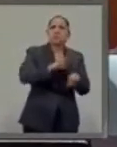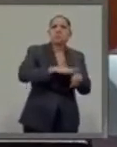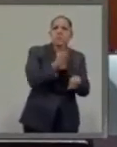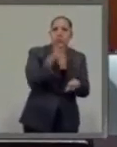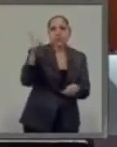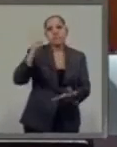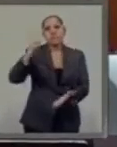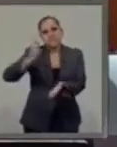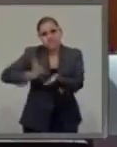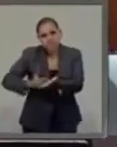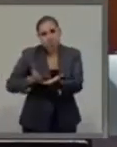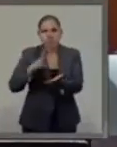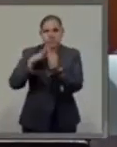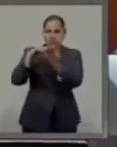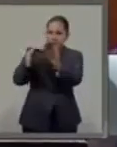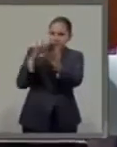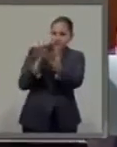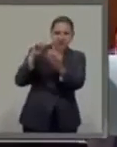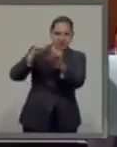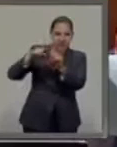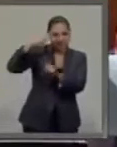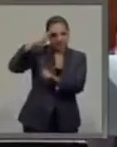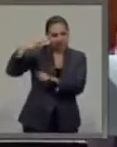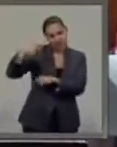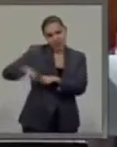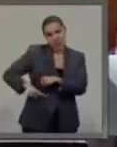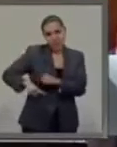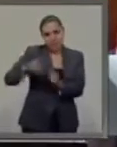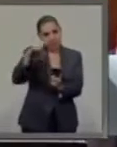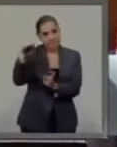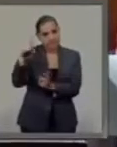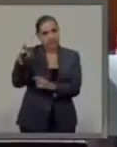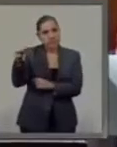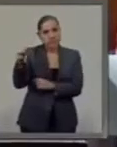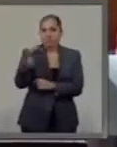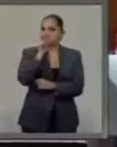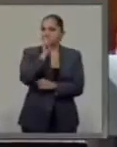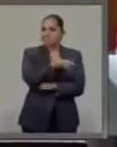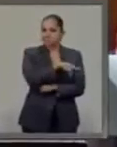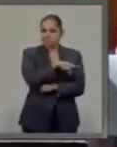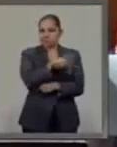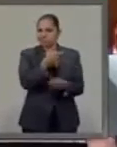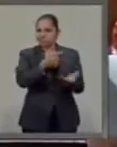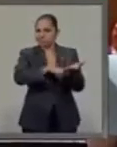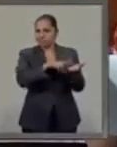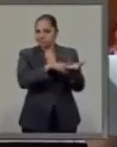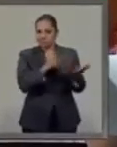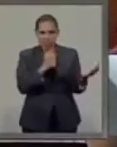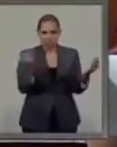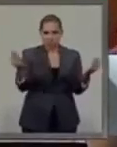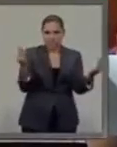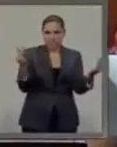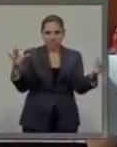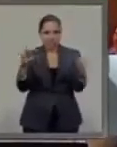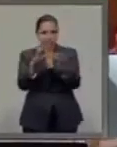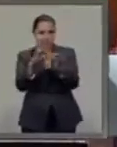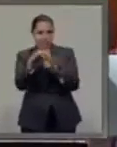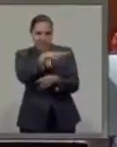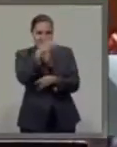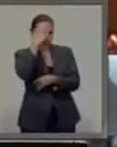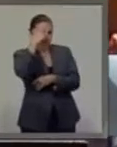indemnizaciones establecidas en las leyes del país se fijaban en función al salario mínimo. Pero los artículos 21 y 22 de